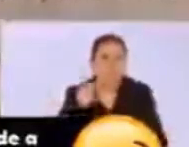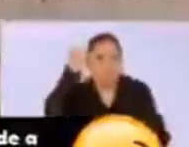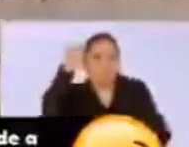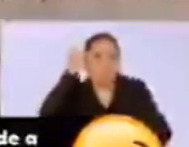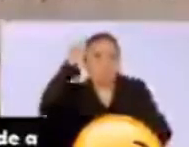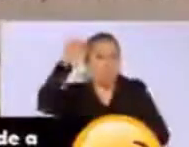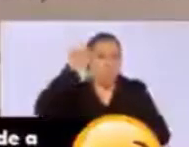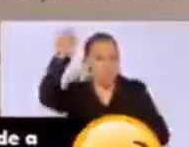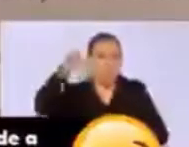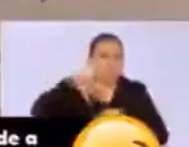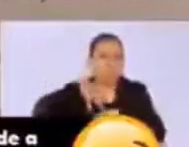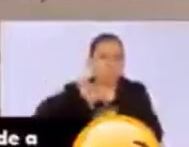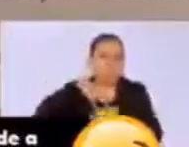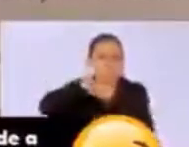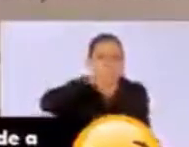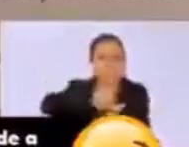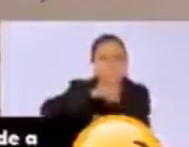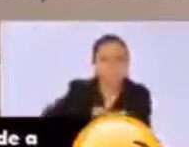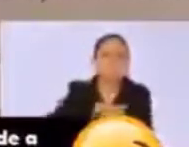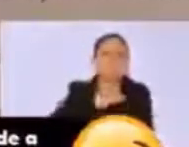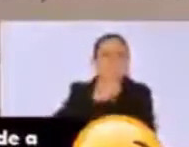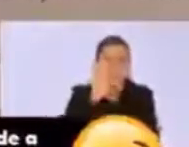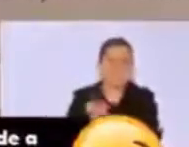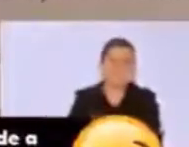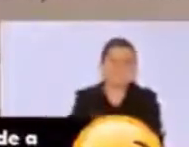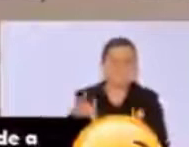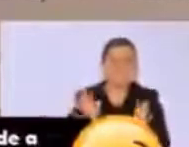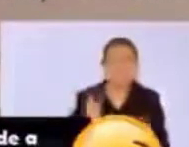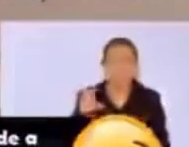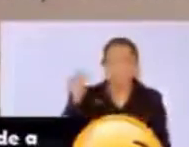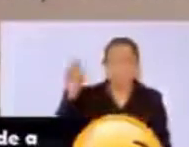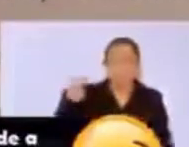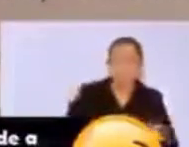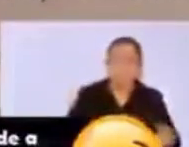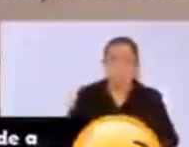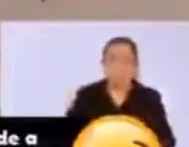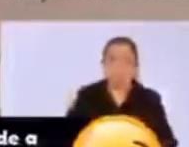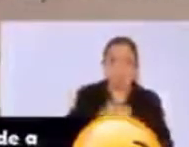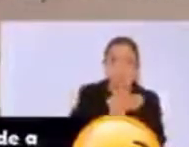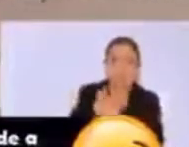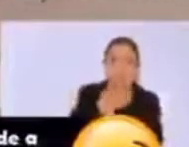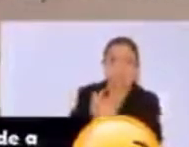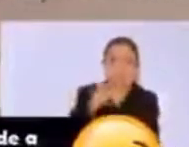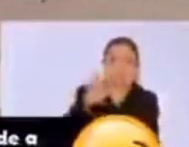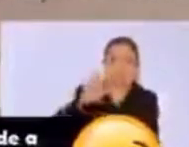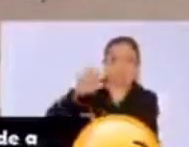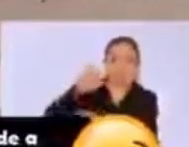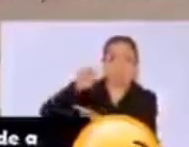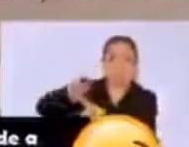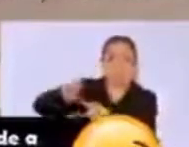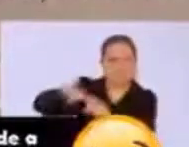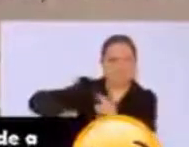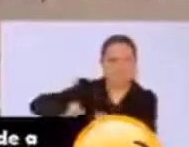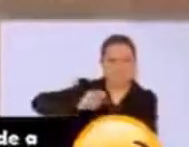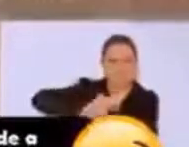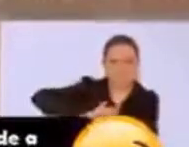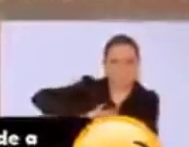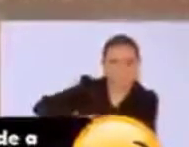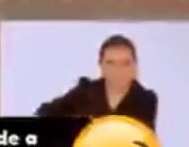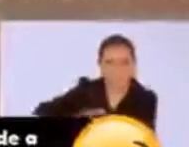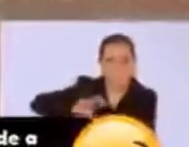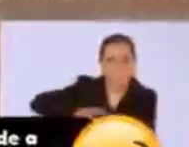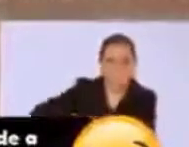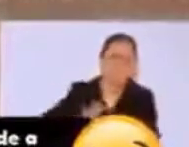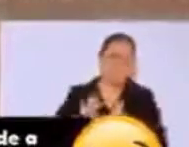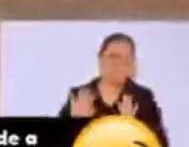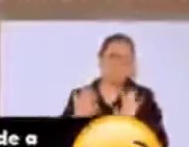manifestarse, que no van a ser molestados, que se van a poder quedar